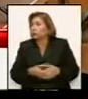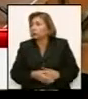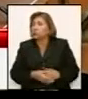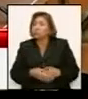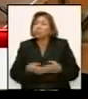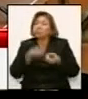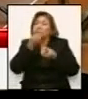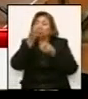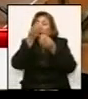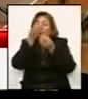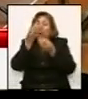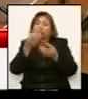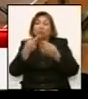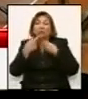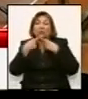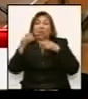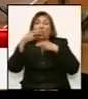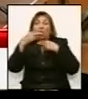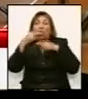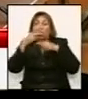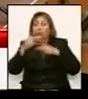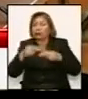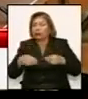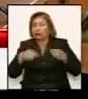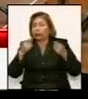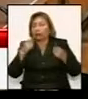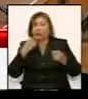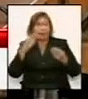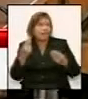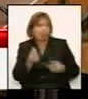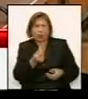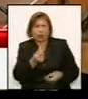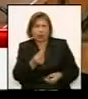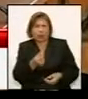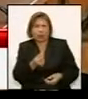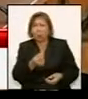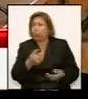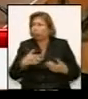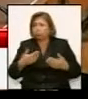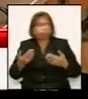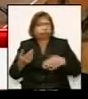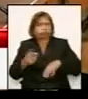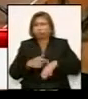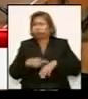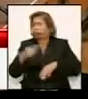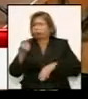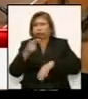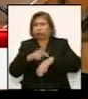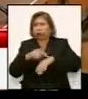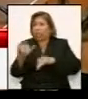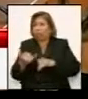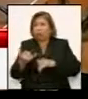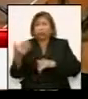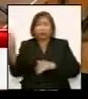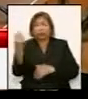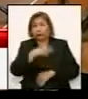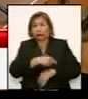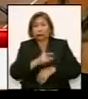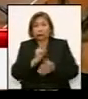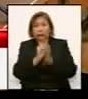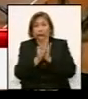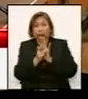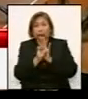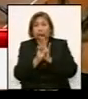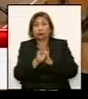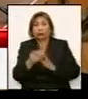propagación de las noticias de los eventos es sumamente rápido puede estar pues algo pasando algo ahorita y en un segundo en un